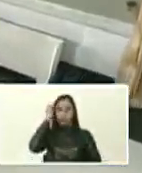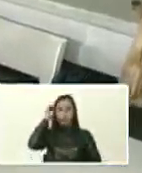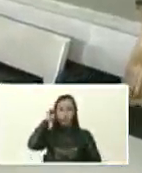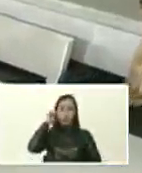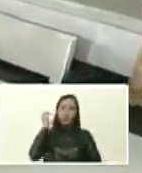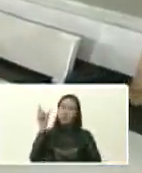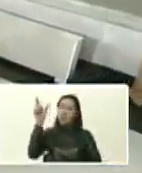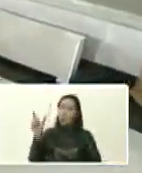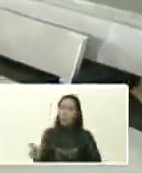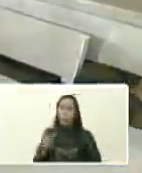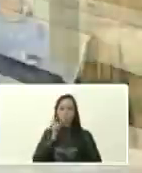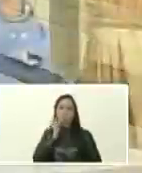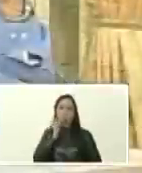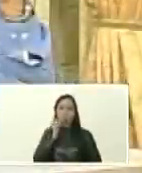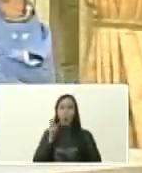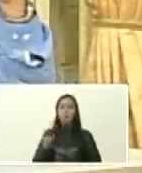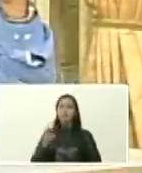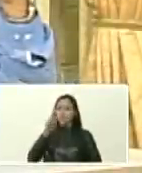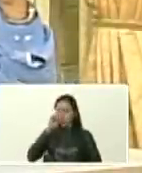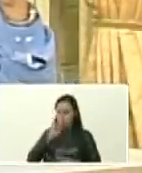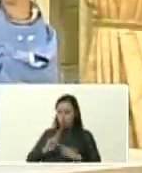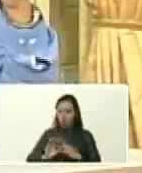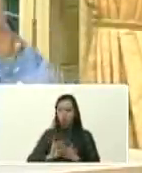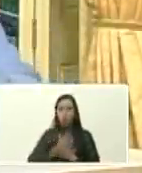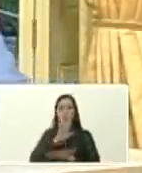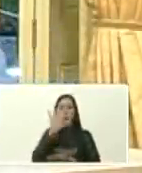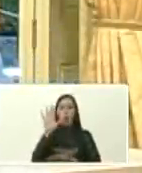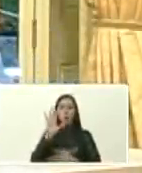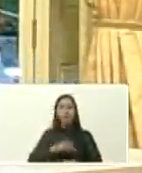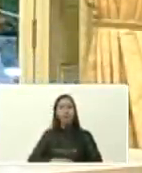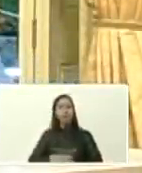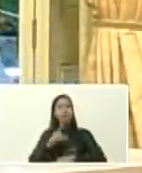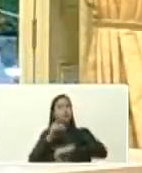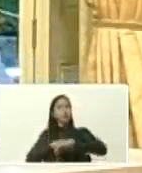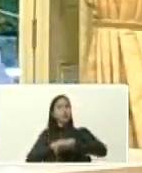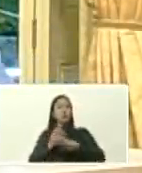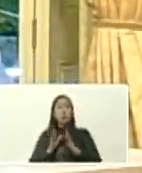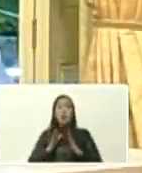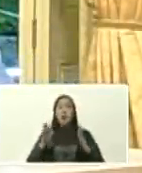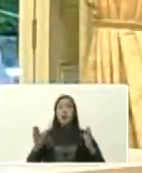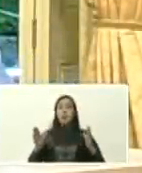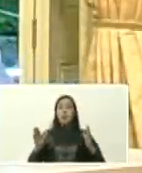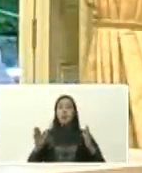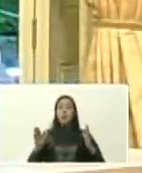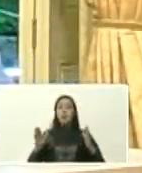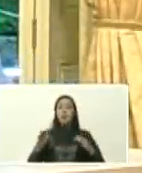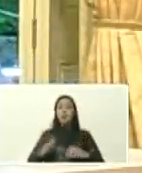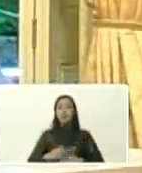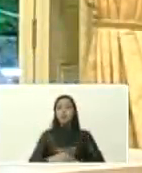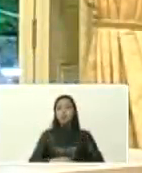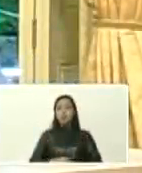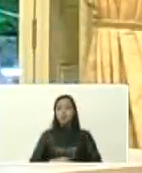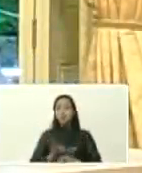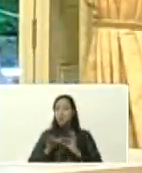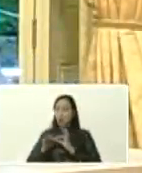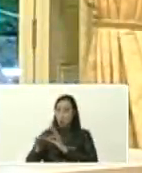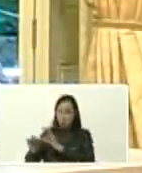Kirchner, honor y gloria, y los tiempos de grandeza, de